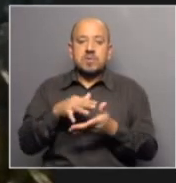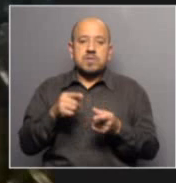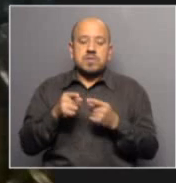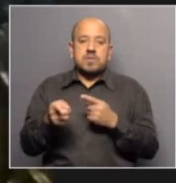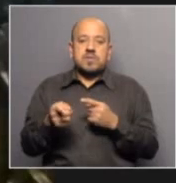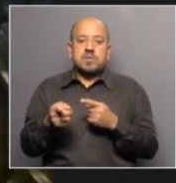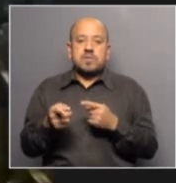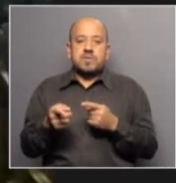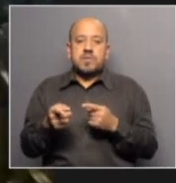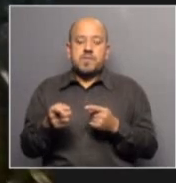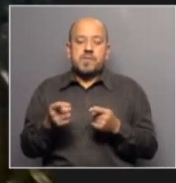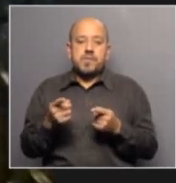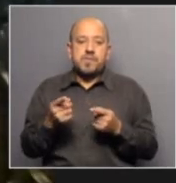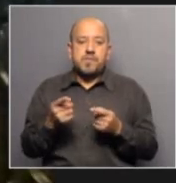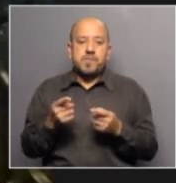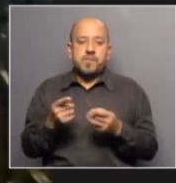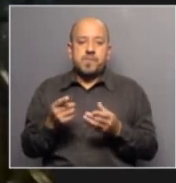y